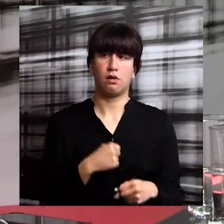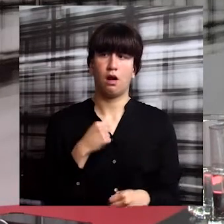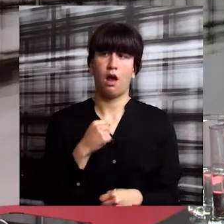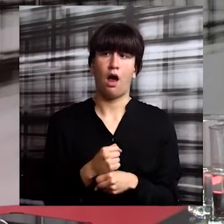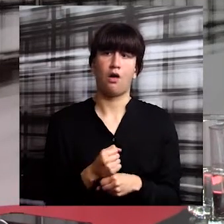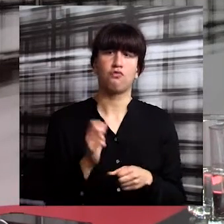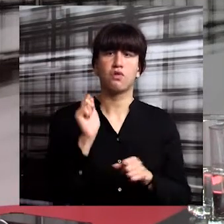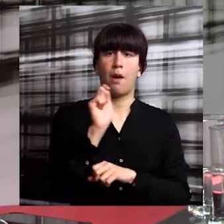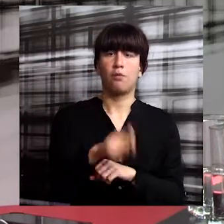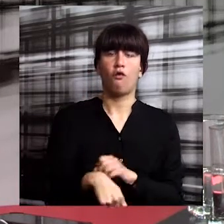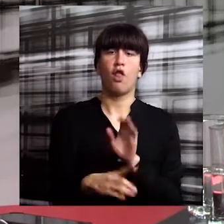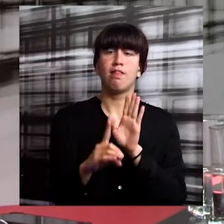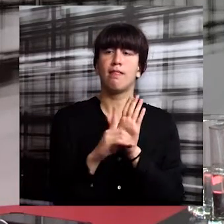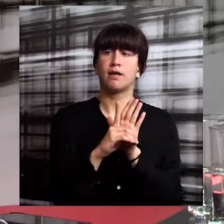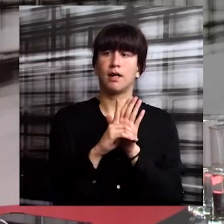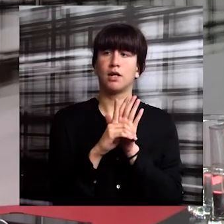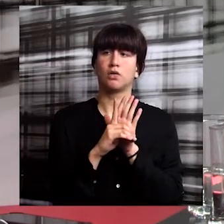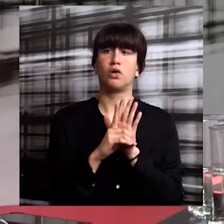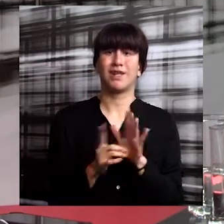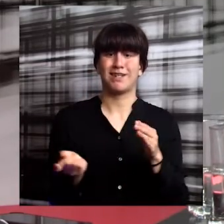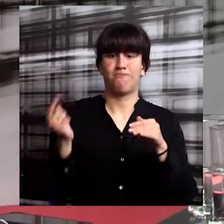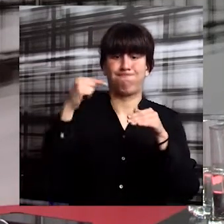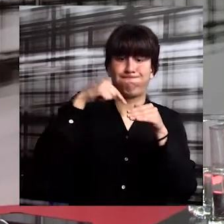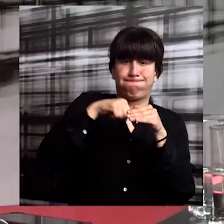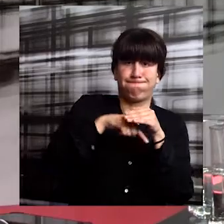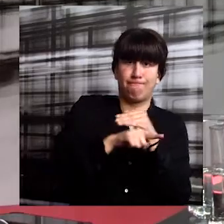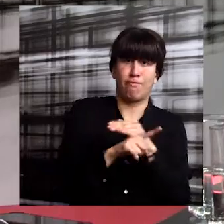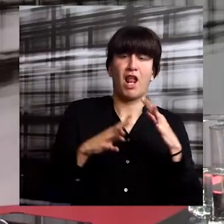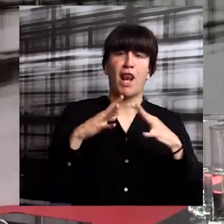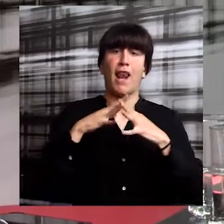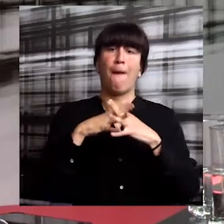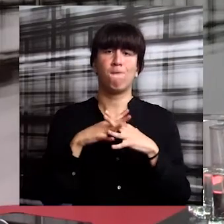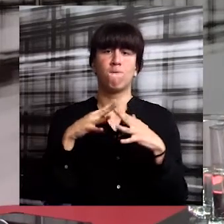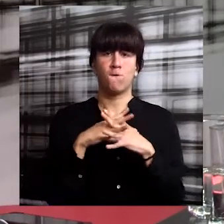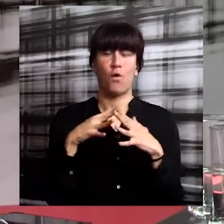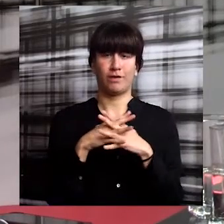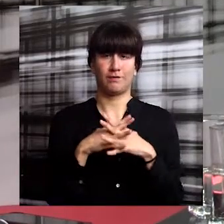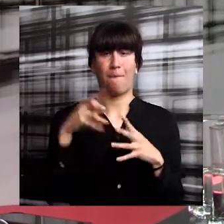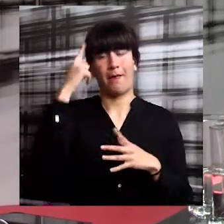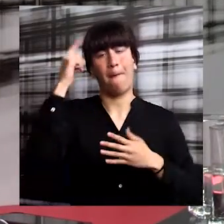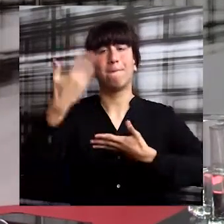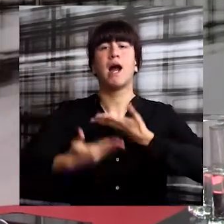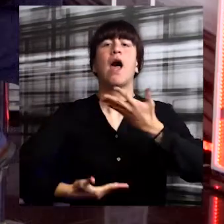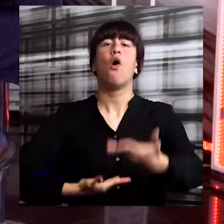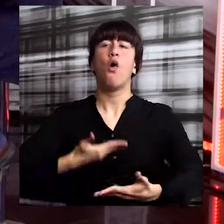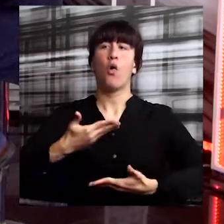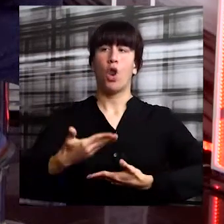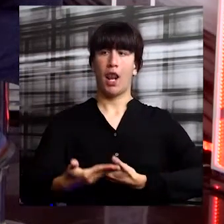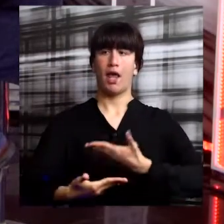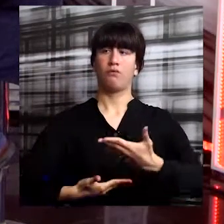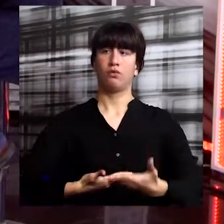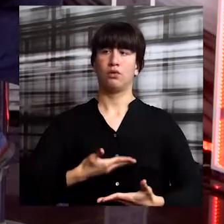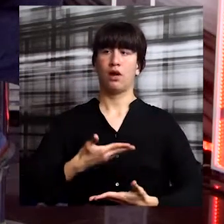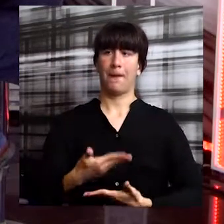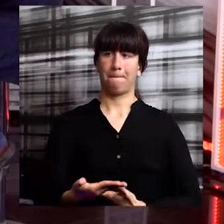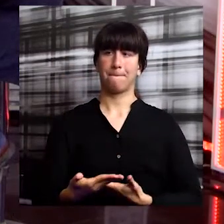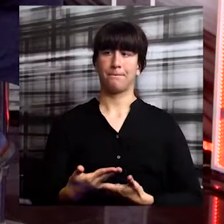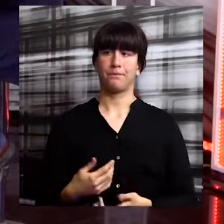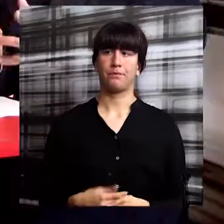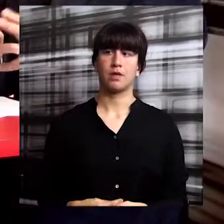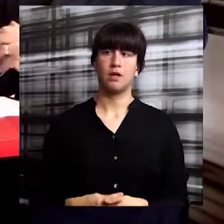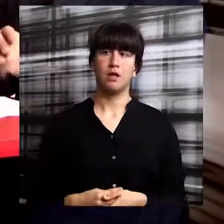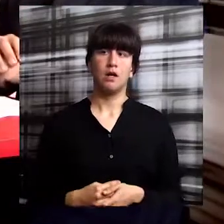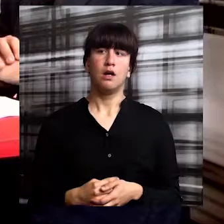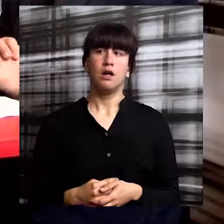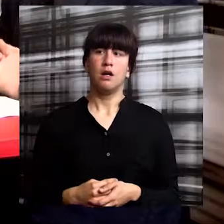el gobierno aprobó un decreto que incorpora a las Fuerzas Armadas para colaborar en la frontera norte, o sea, en toda la frontera con